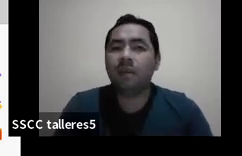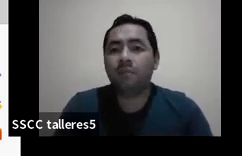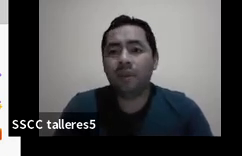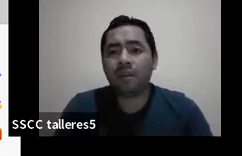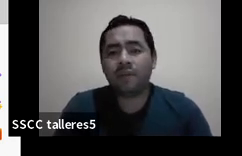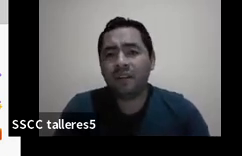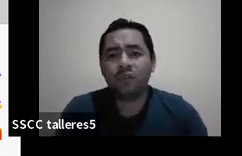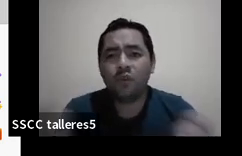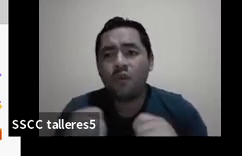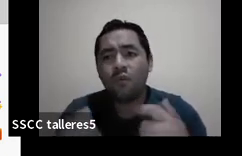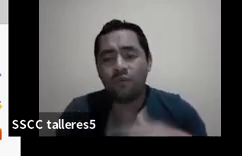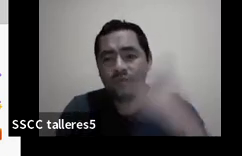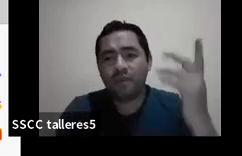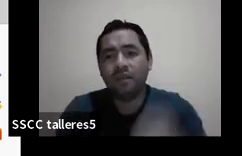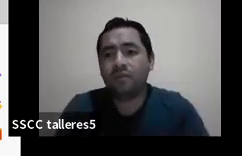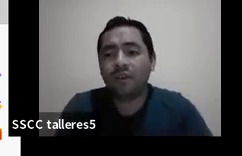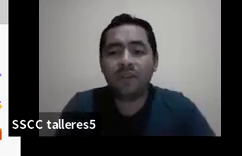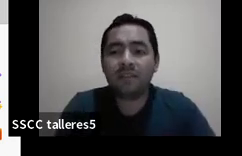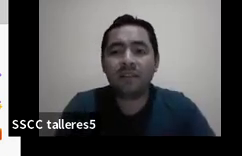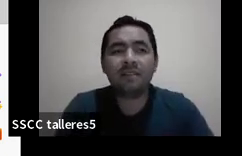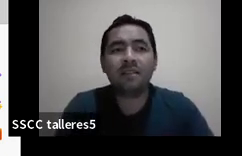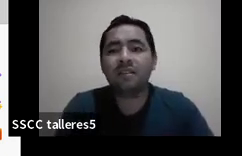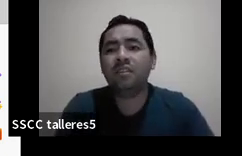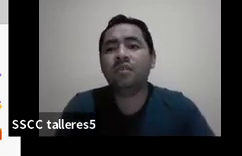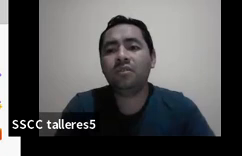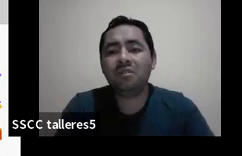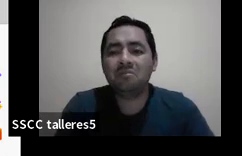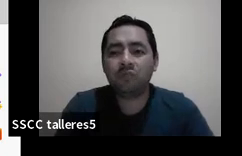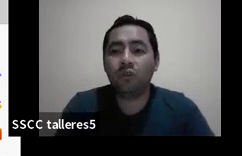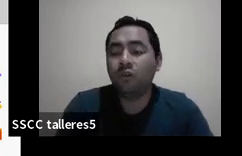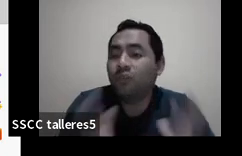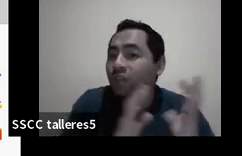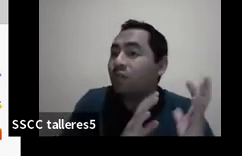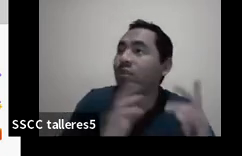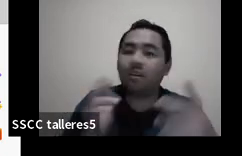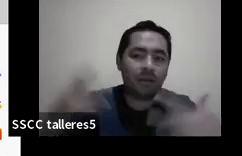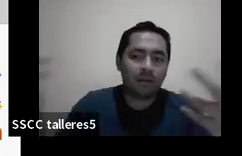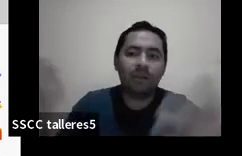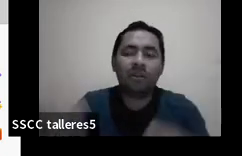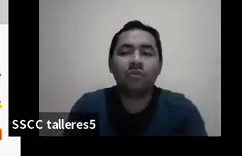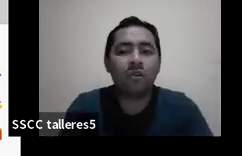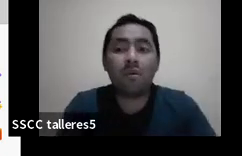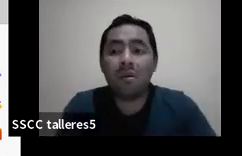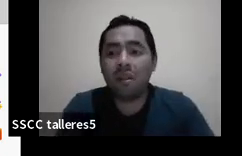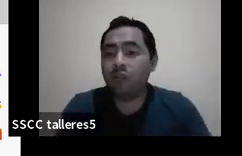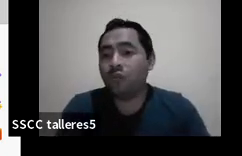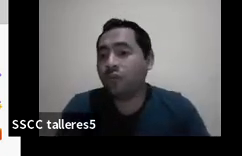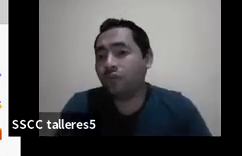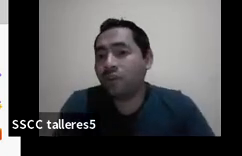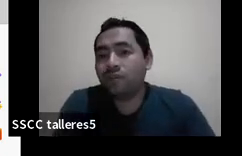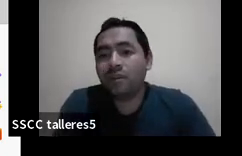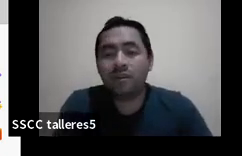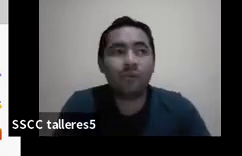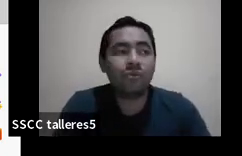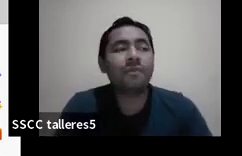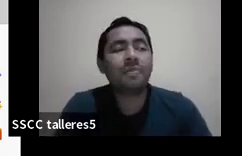sonidos. Puede reventarse un globo en una fiesta quizás de niños, todos los niños se asustan al reventarse un globo, el niño sordo